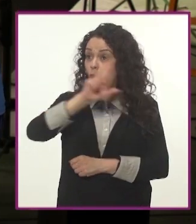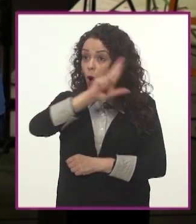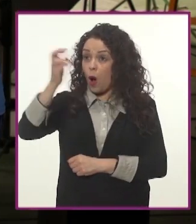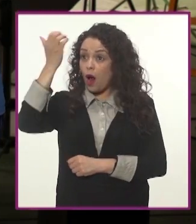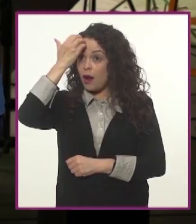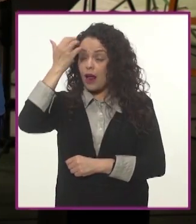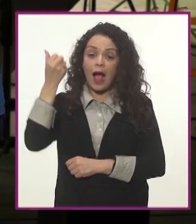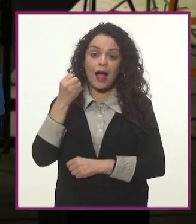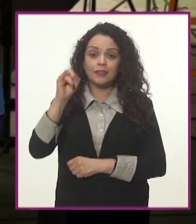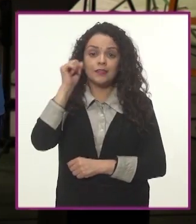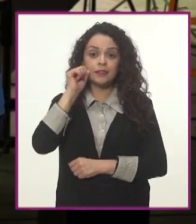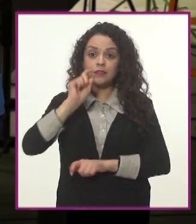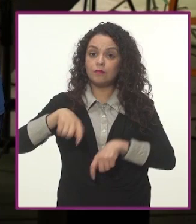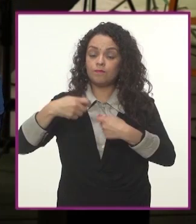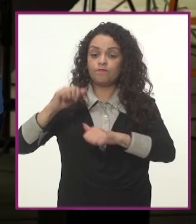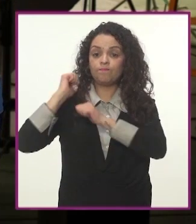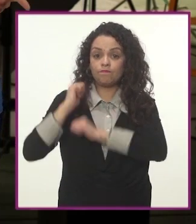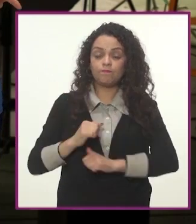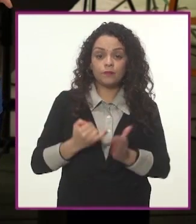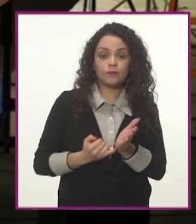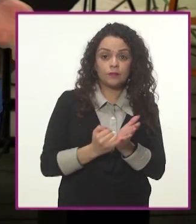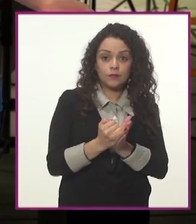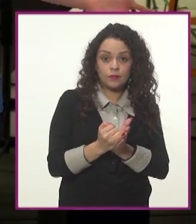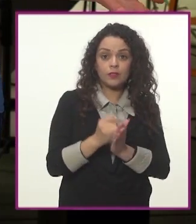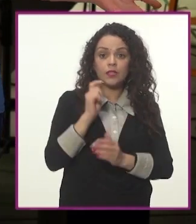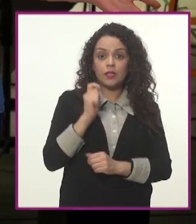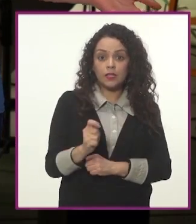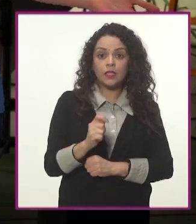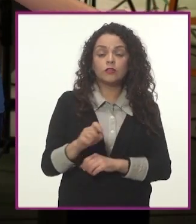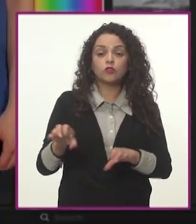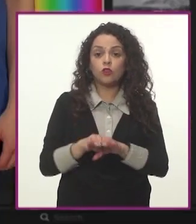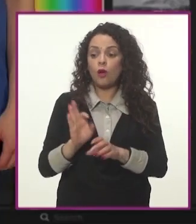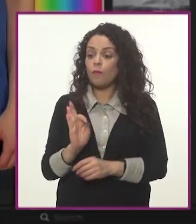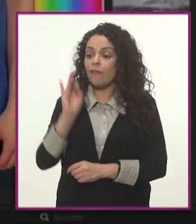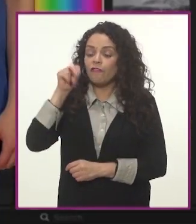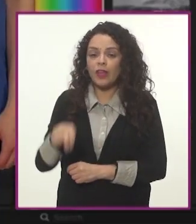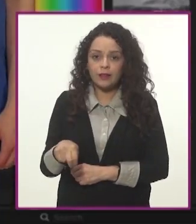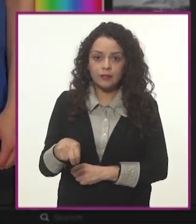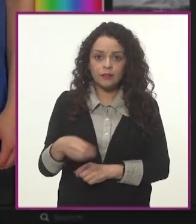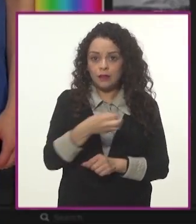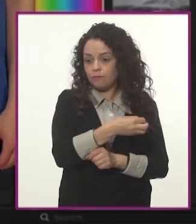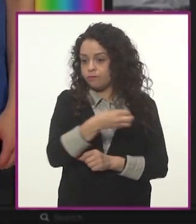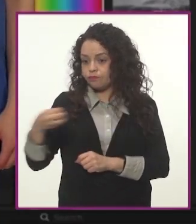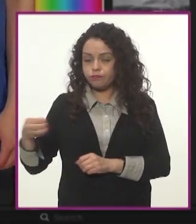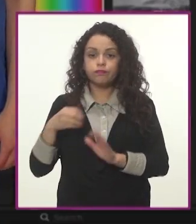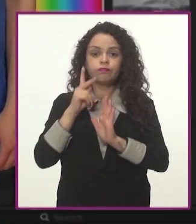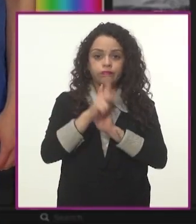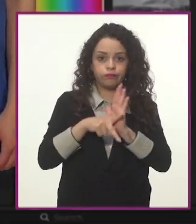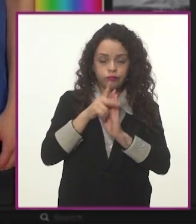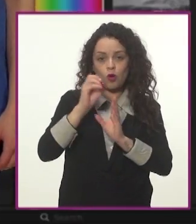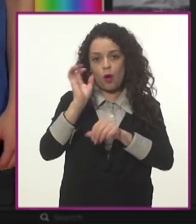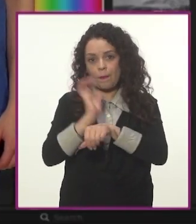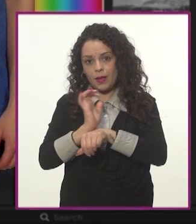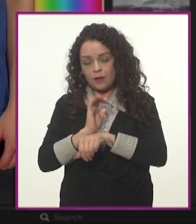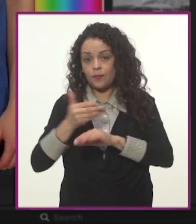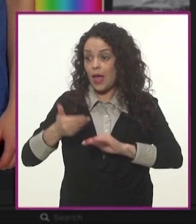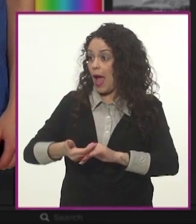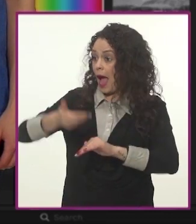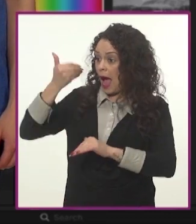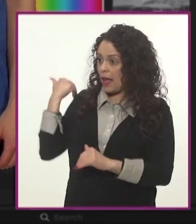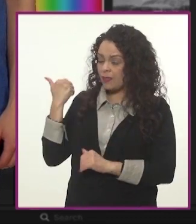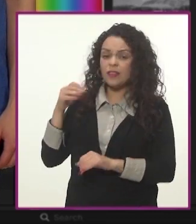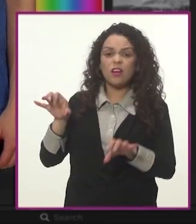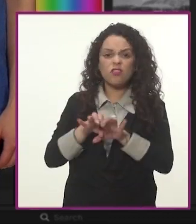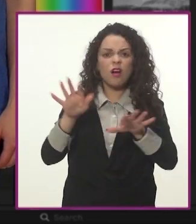siempre tiene la autoridad para decidir sobre la última versión o Final Cut. Antes de la era digital, la edición de video era un proceso